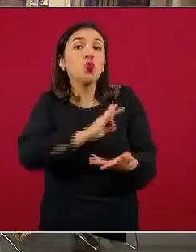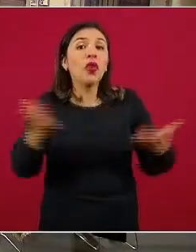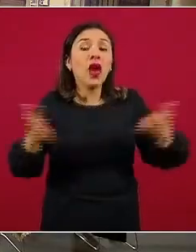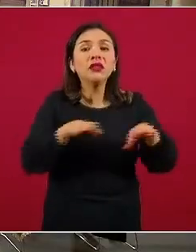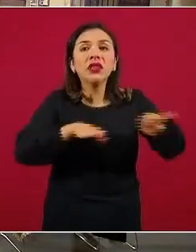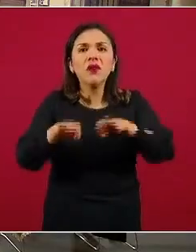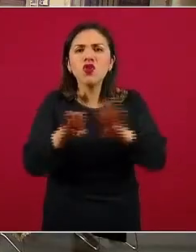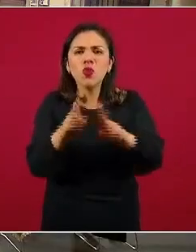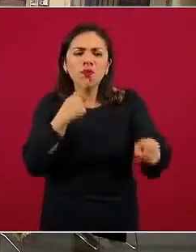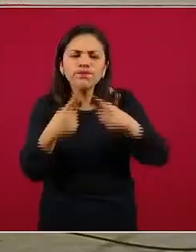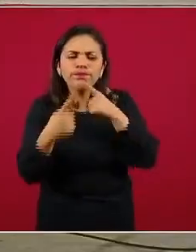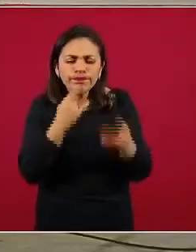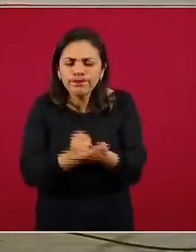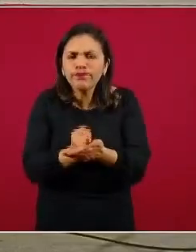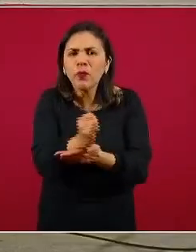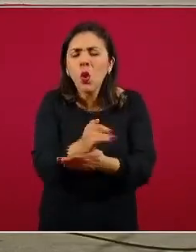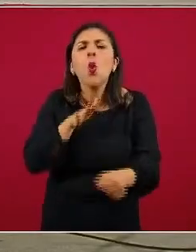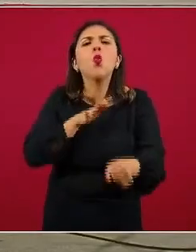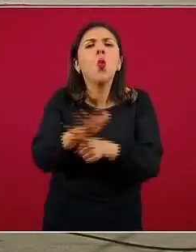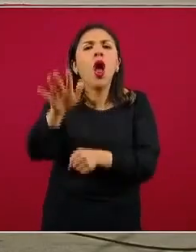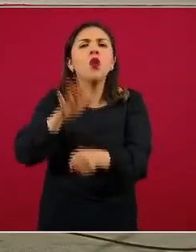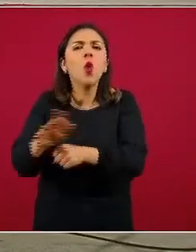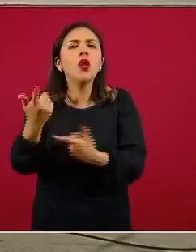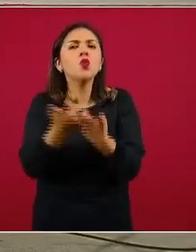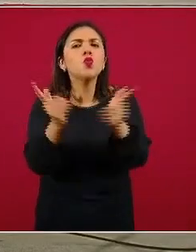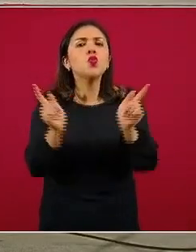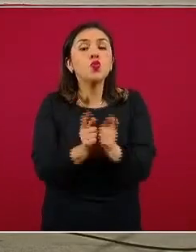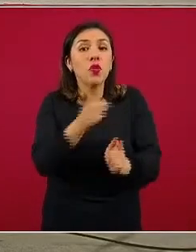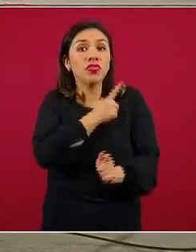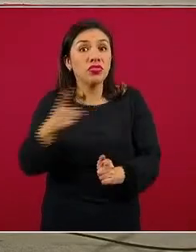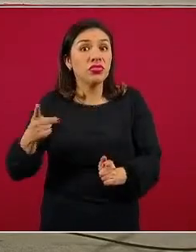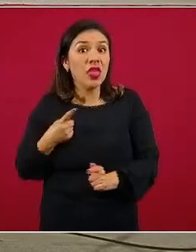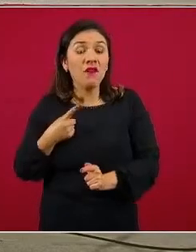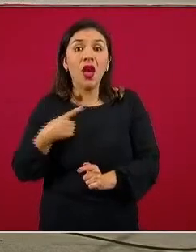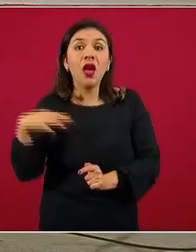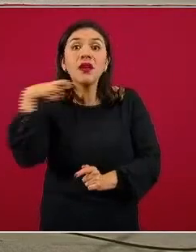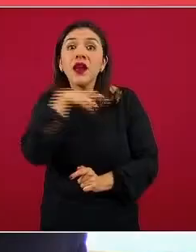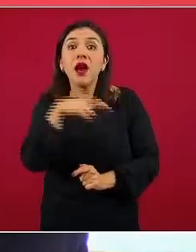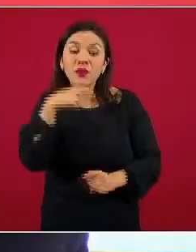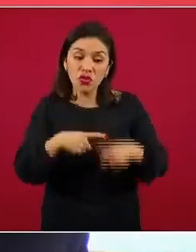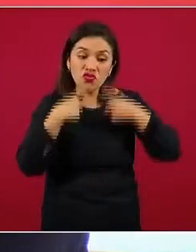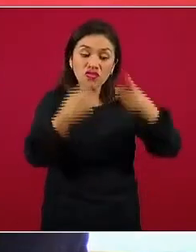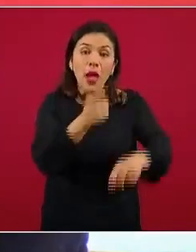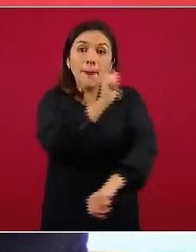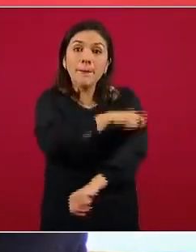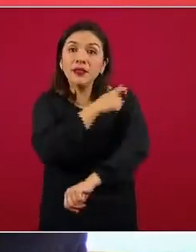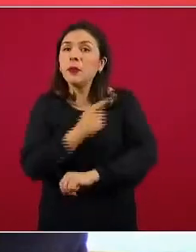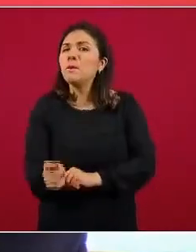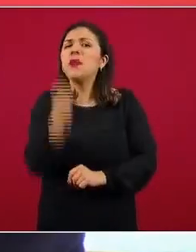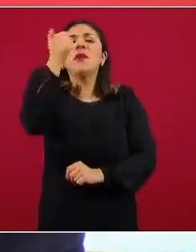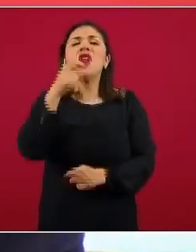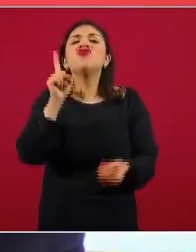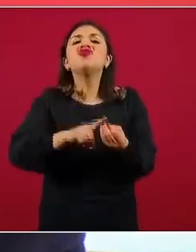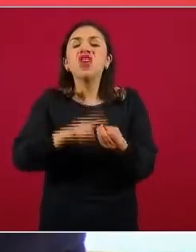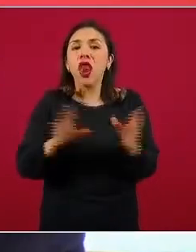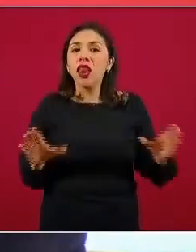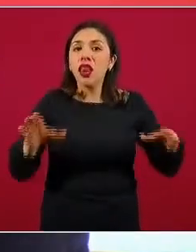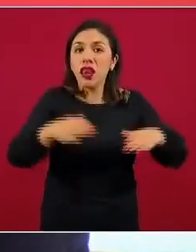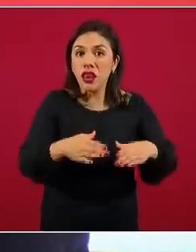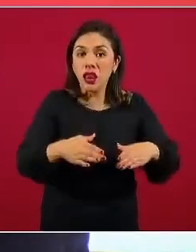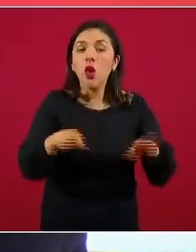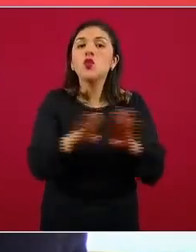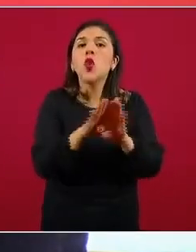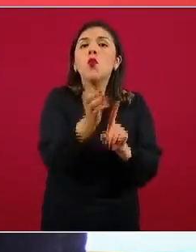en definir cuáles serían los grupos que tendrían que recibir la vacuna en un primer momento y, por lo tanto,